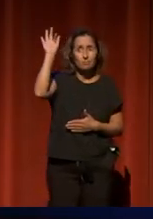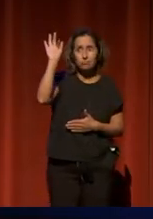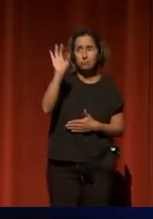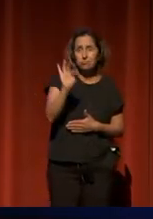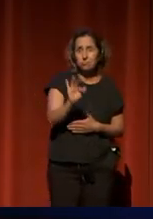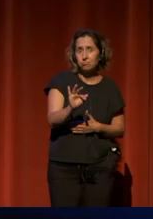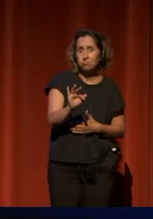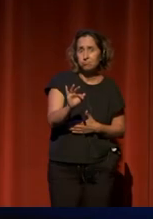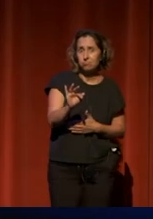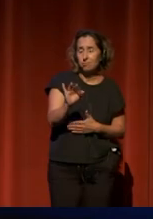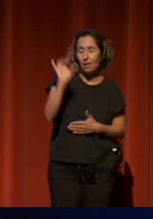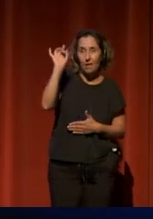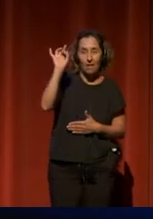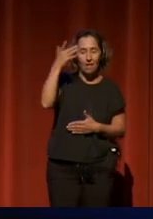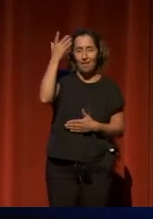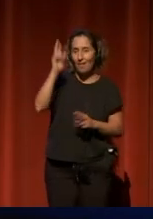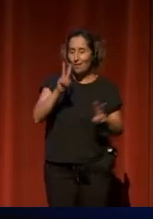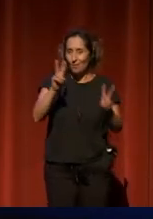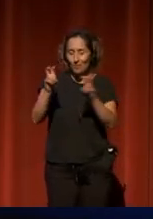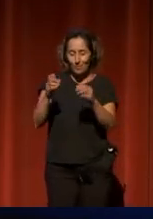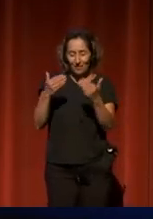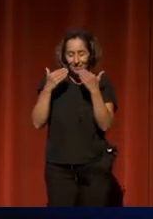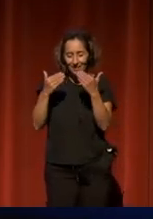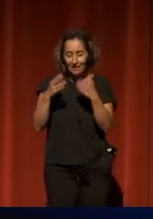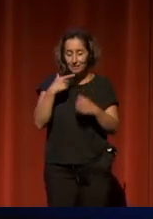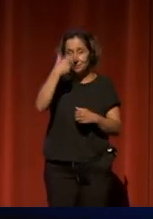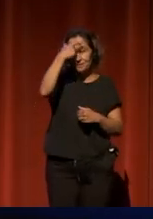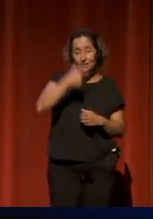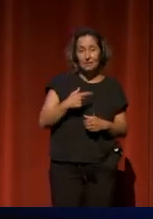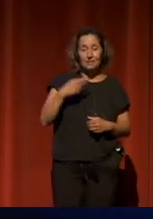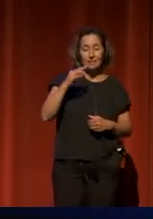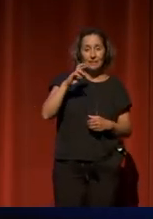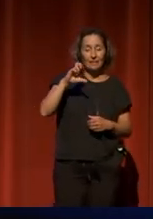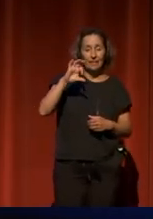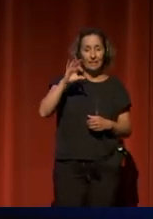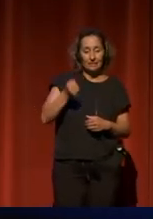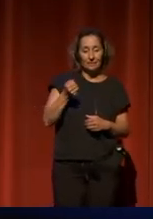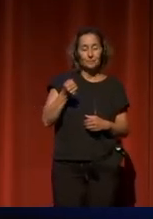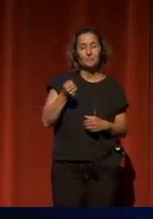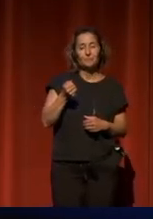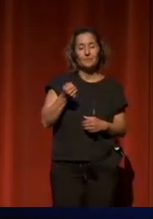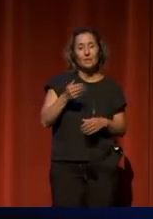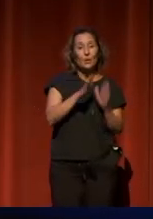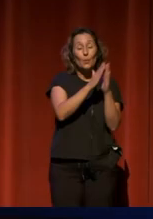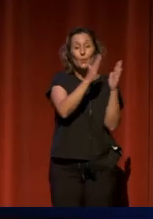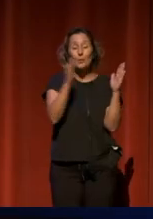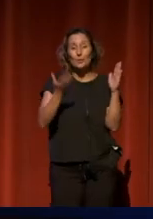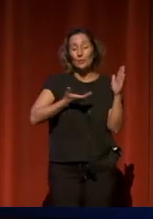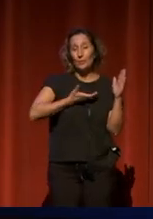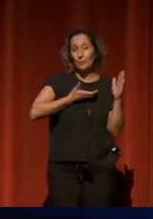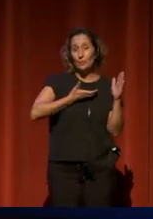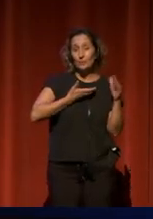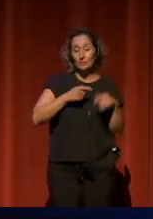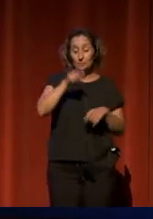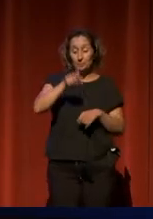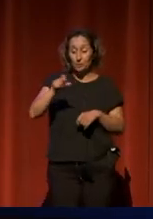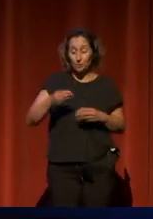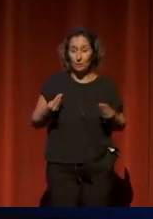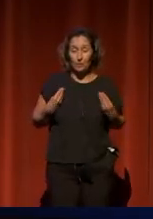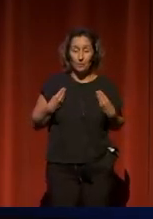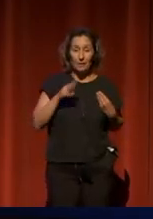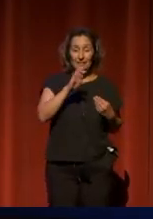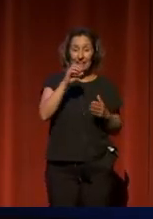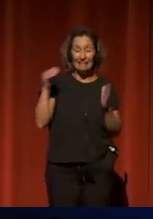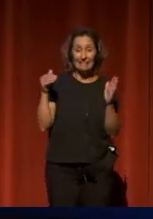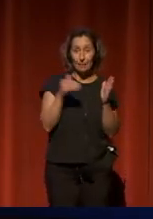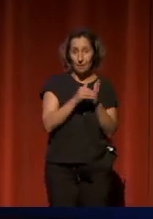muy inspiradora la verdad mi nombre es Teresa vengo de una biblioteca municipal de un pueblo de 30.000 habitantes Villa viciosa